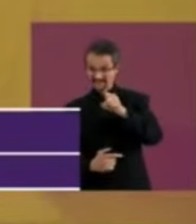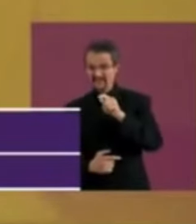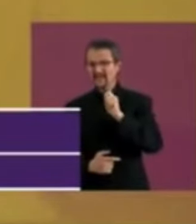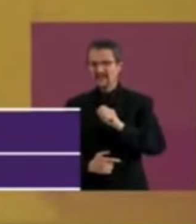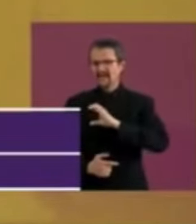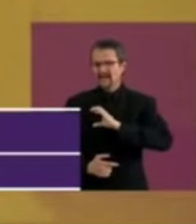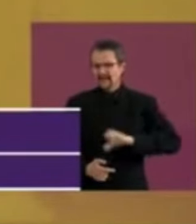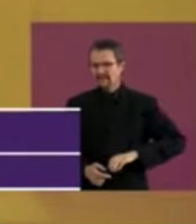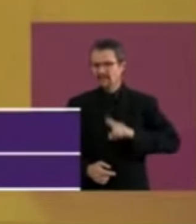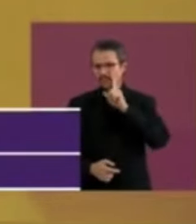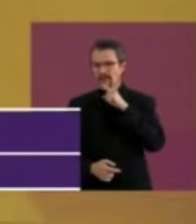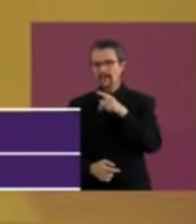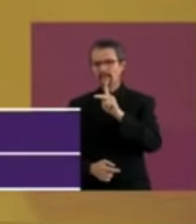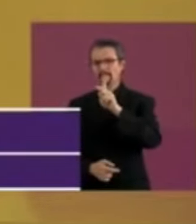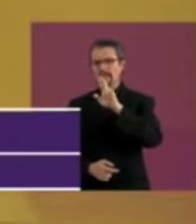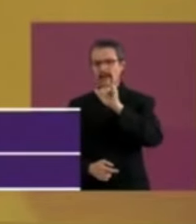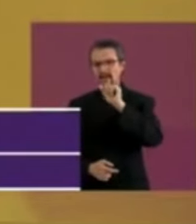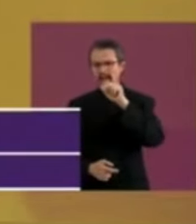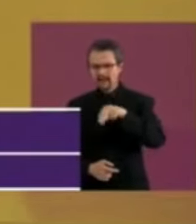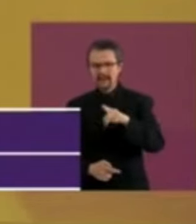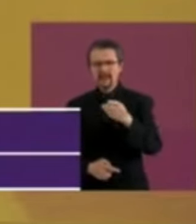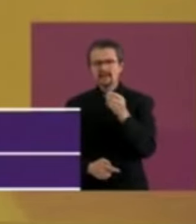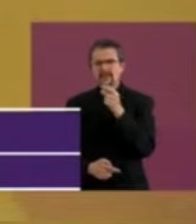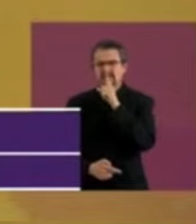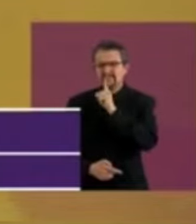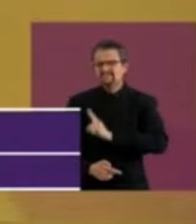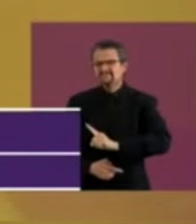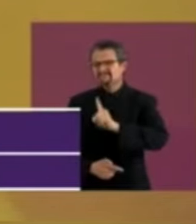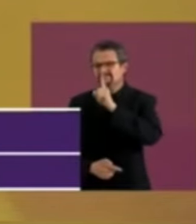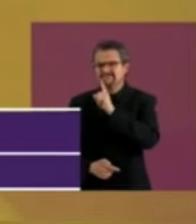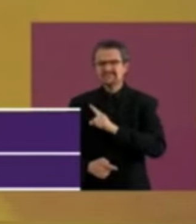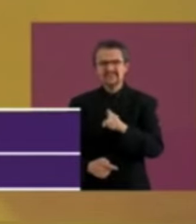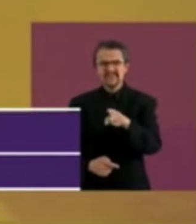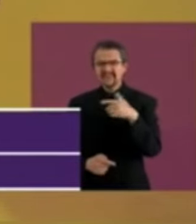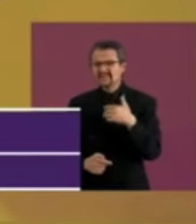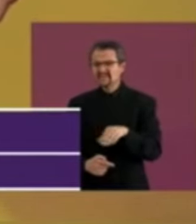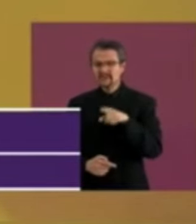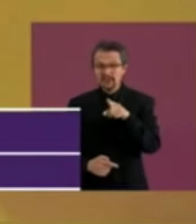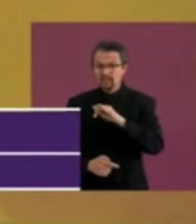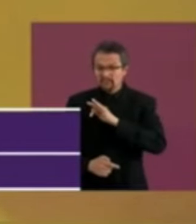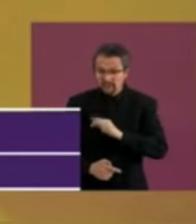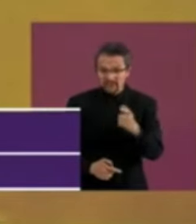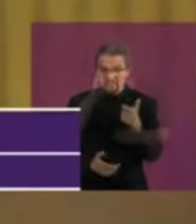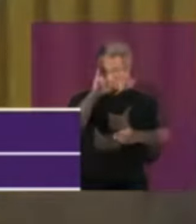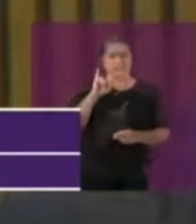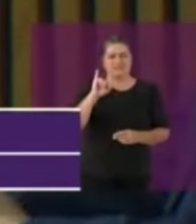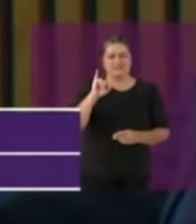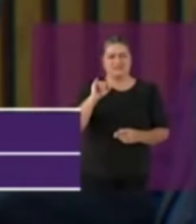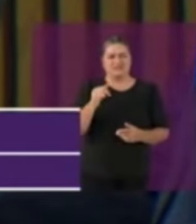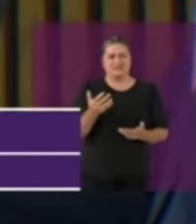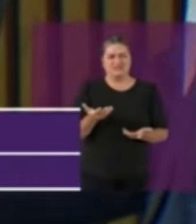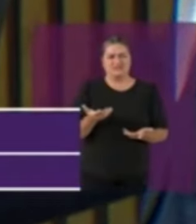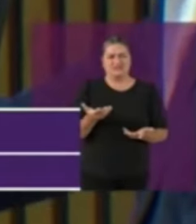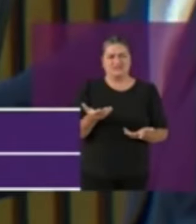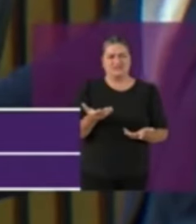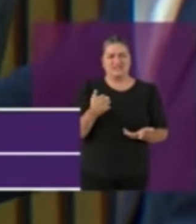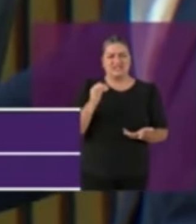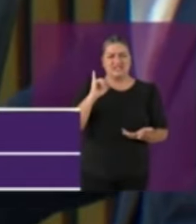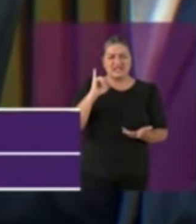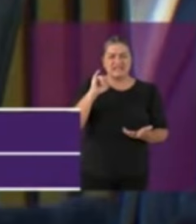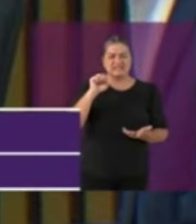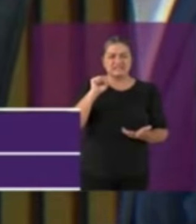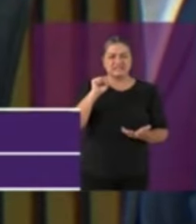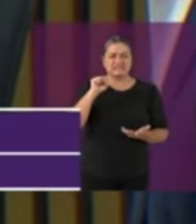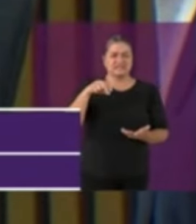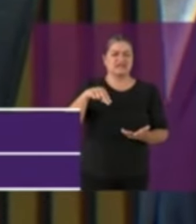información sobre lo que una de las candidatas pretende hacer la otra en este caso es